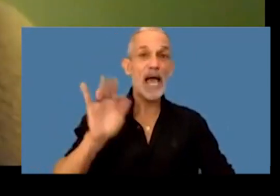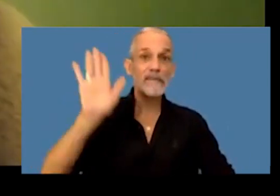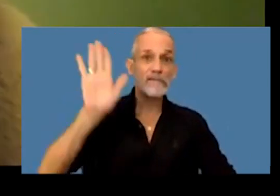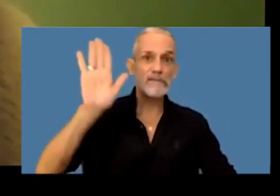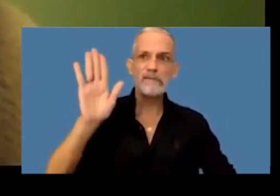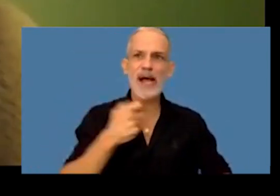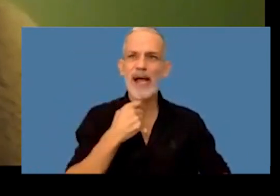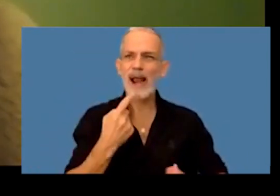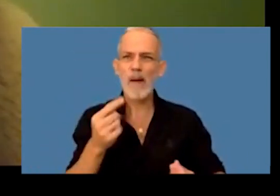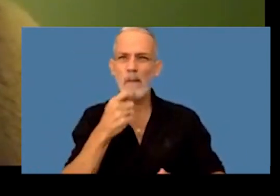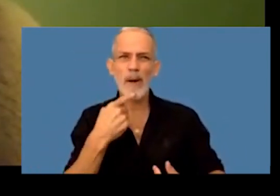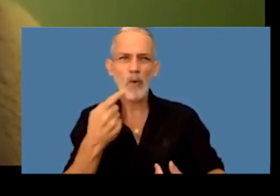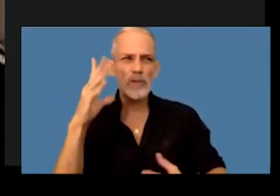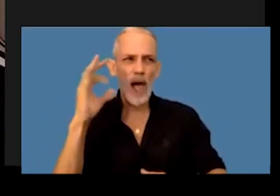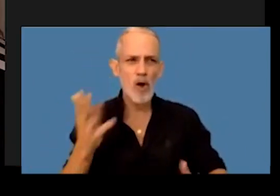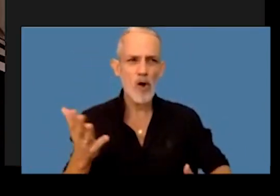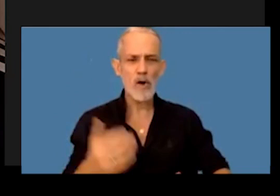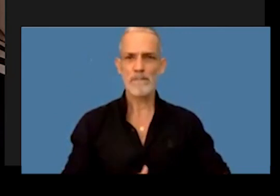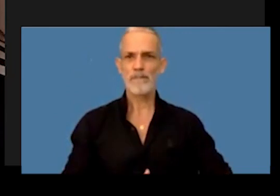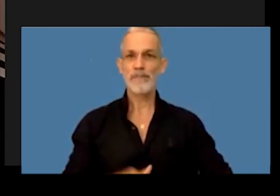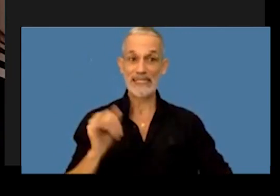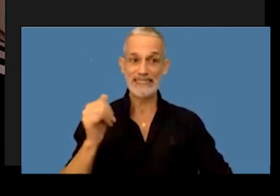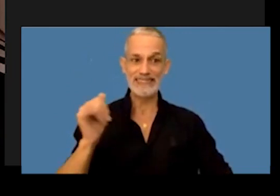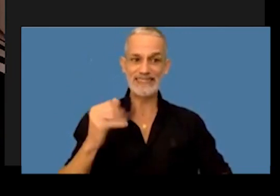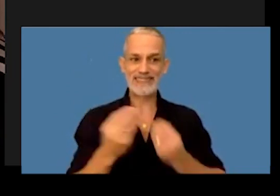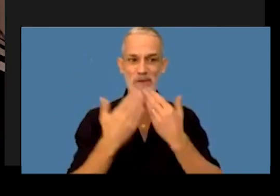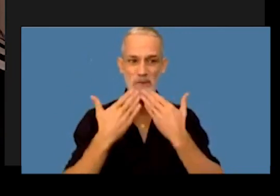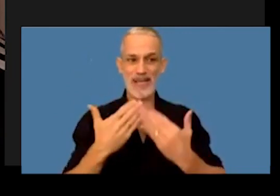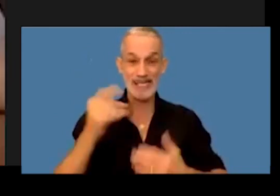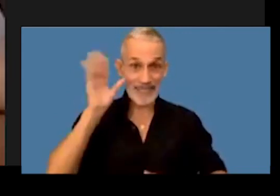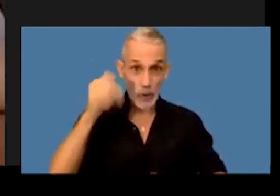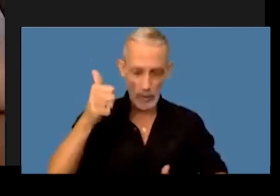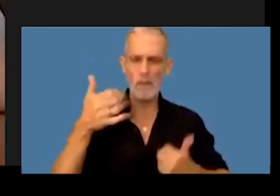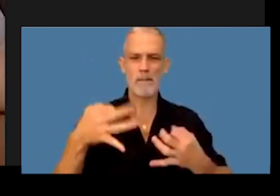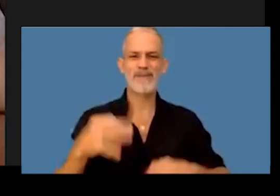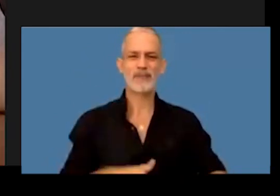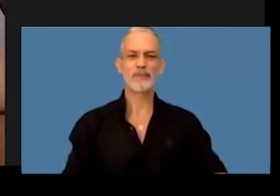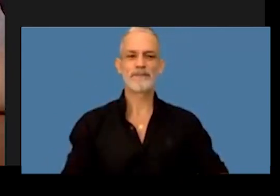una consulta. Sí, muchas gracias. ¿Me escuchan bien? Sí, perfecto.